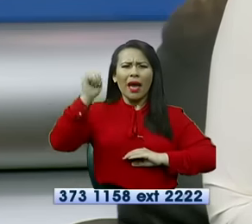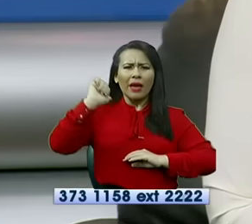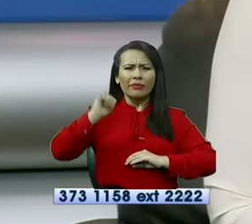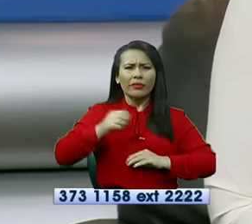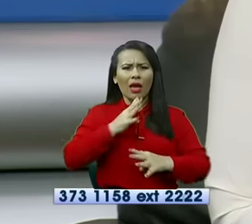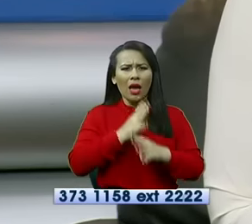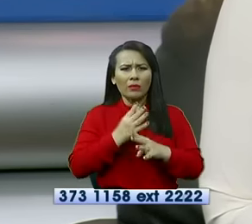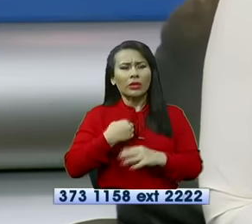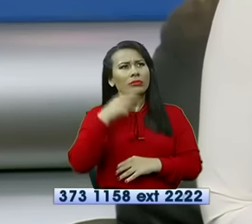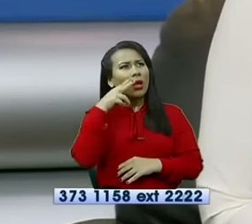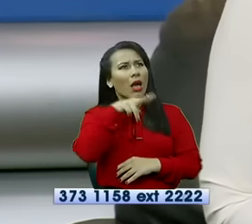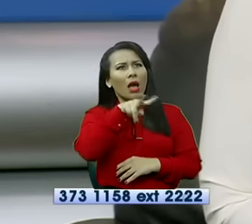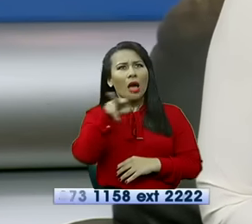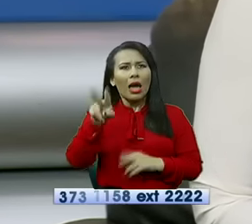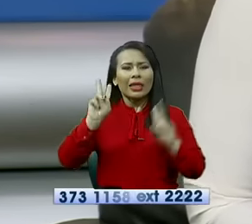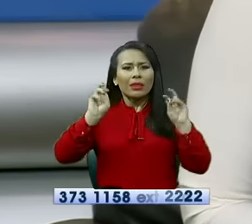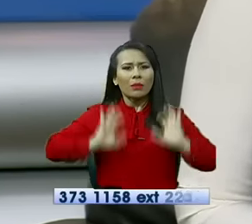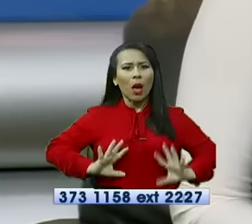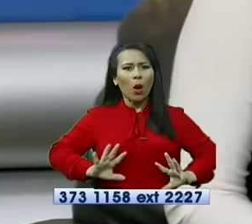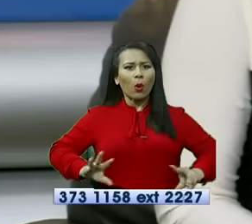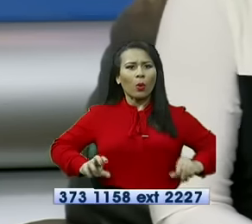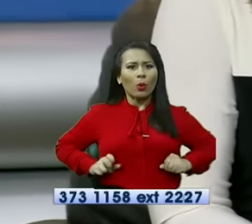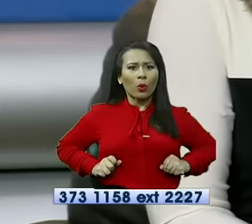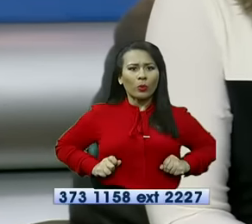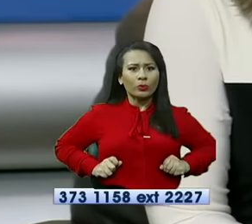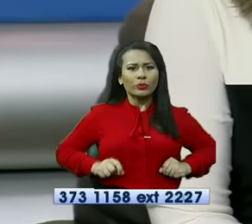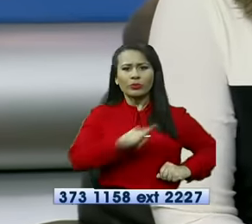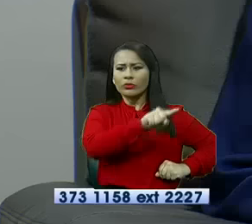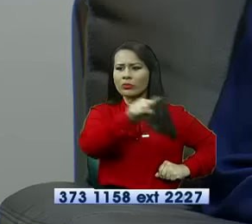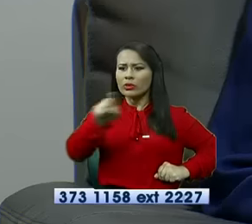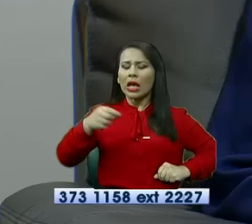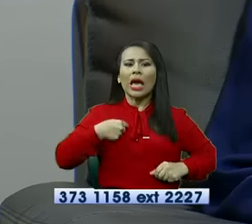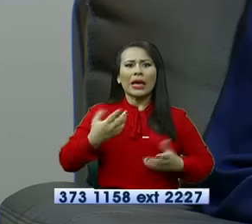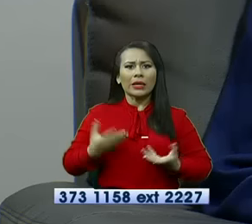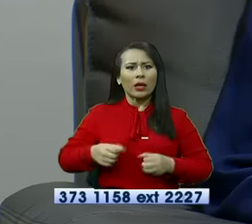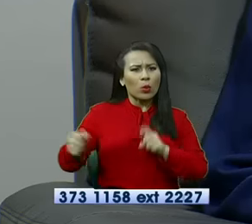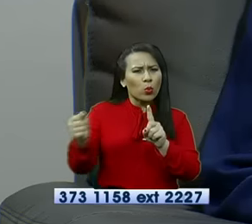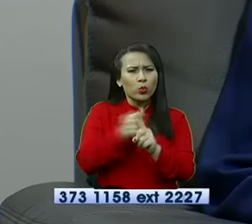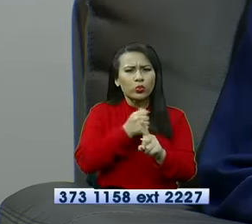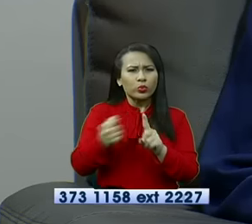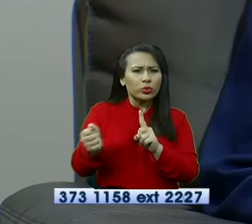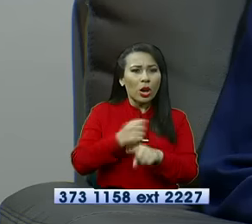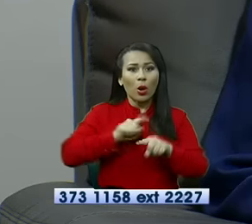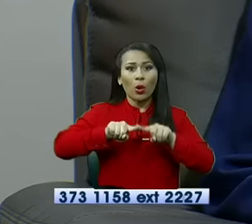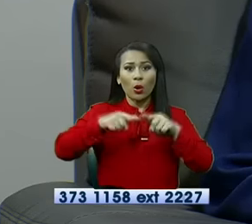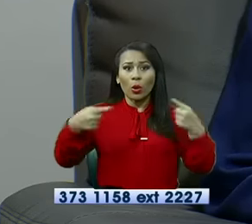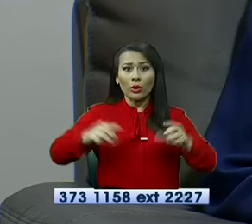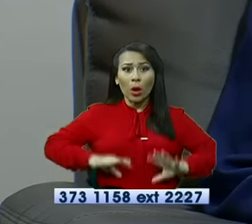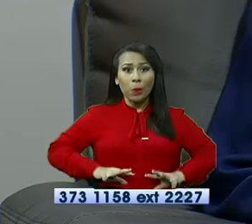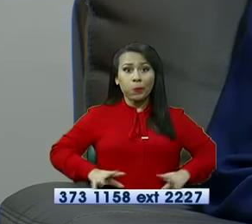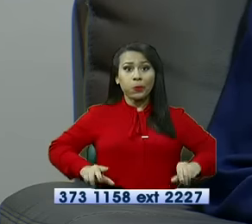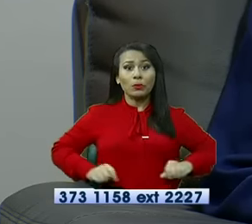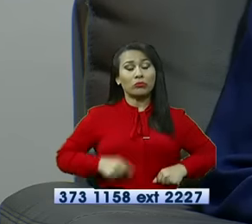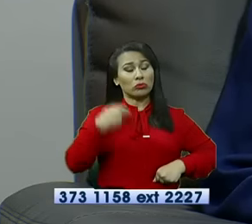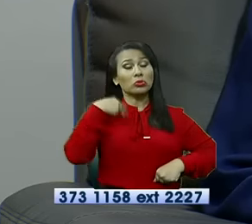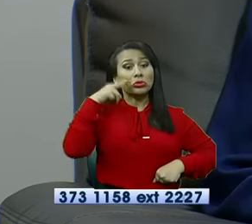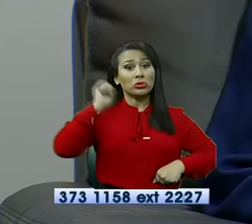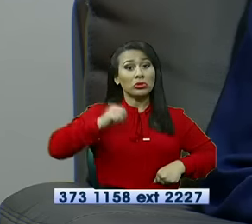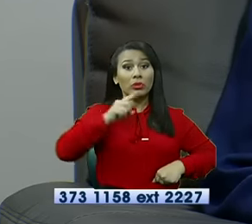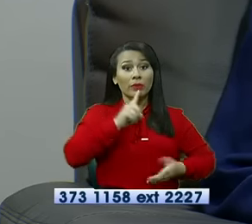los que yo pude advertir coinciden todos los candidatos definitivamente todos los candidatos los ocho